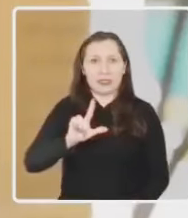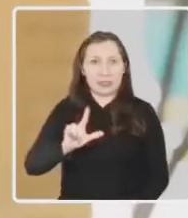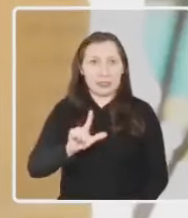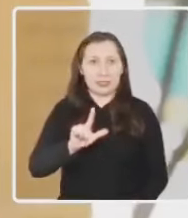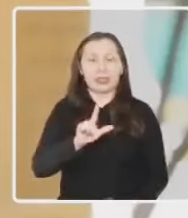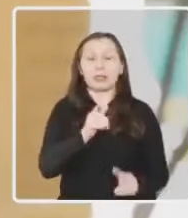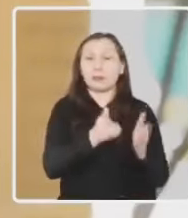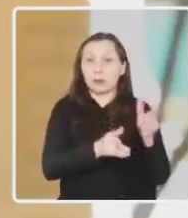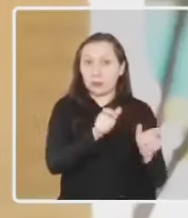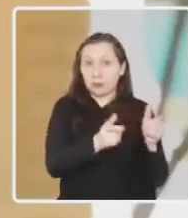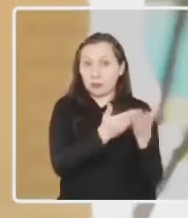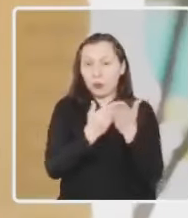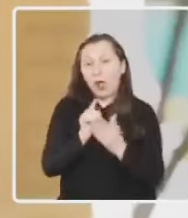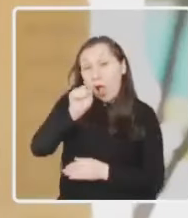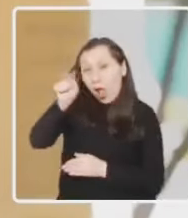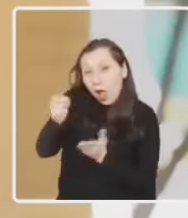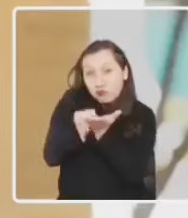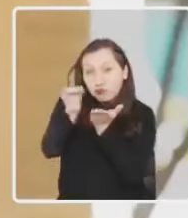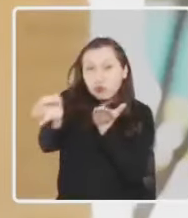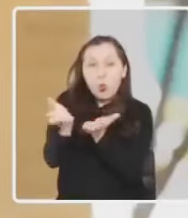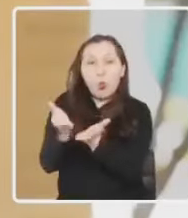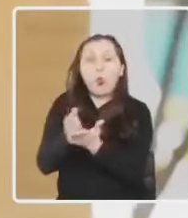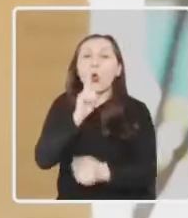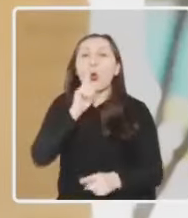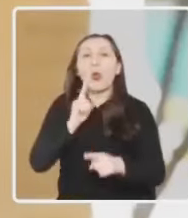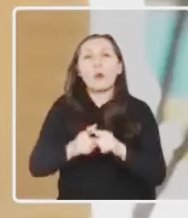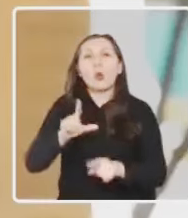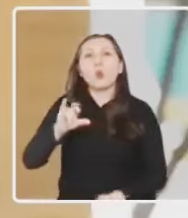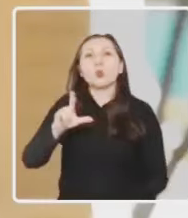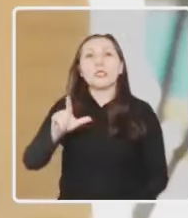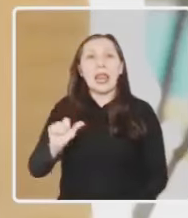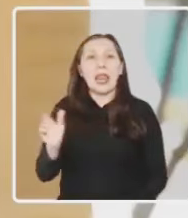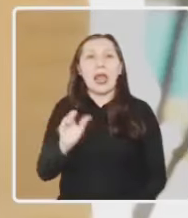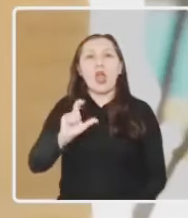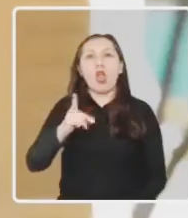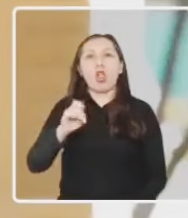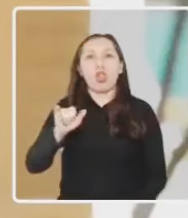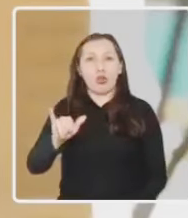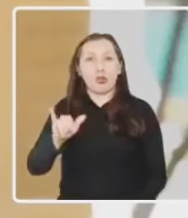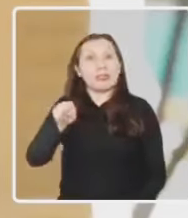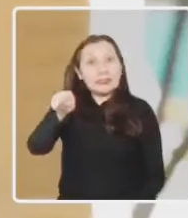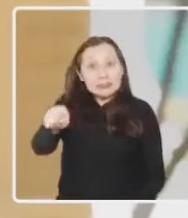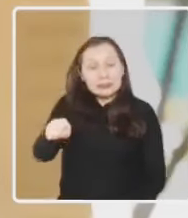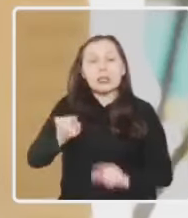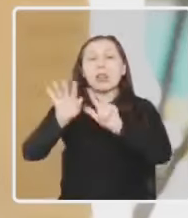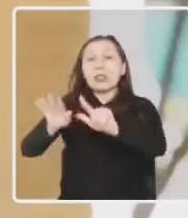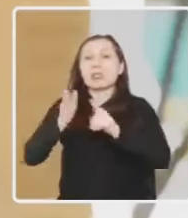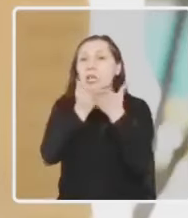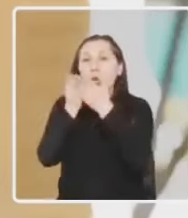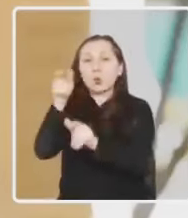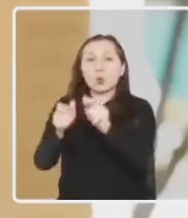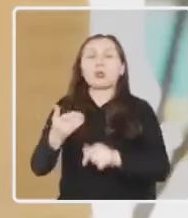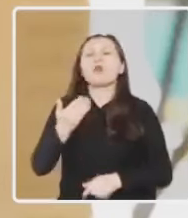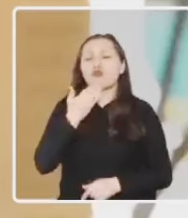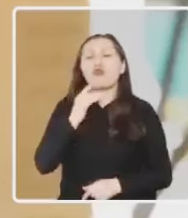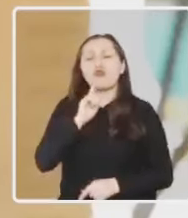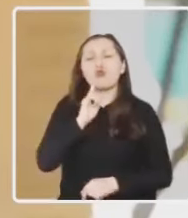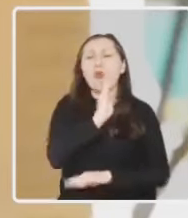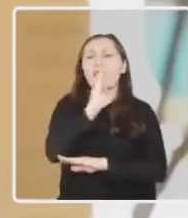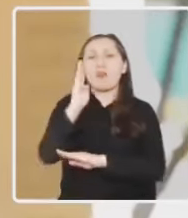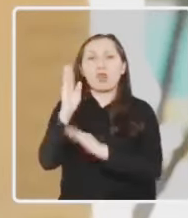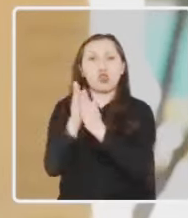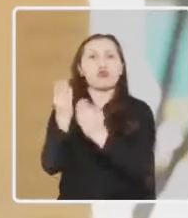797. En esa escuelita que les digo, que se llama Lucila Godoy Alcayaga, hay 17 estudiantes y tienen también su